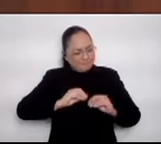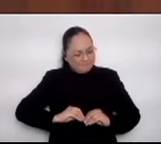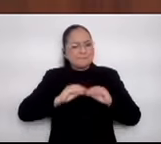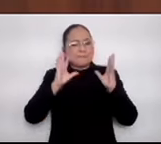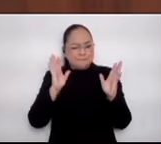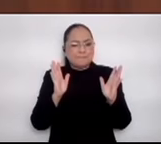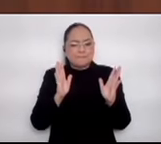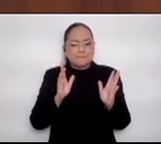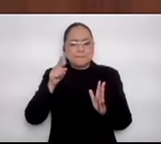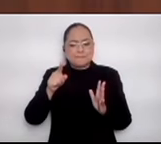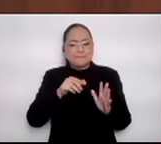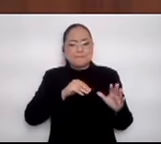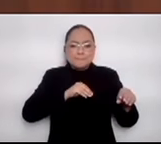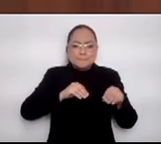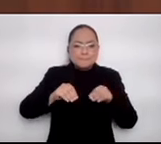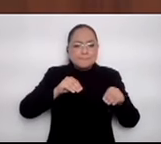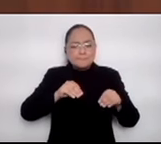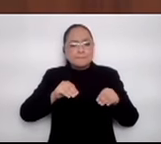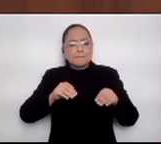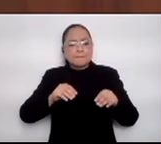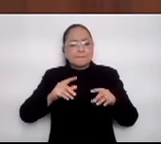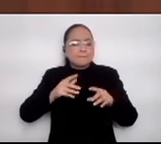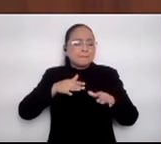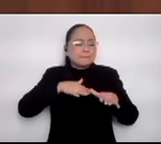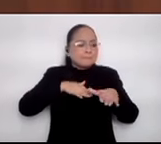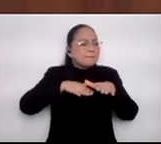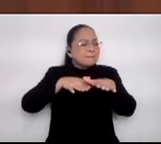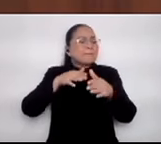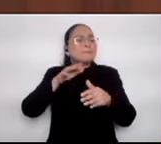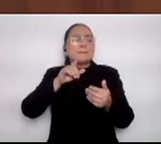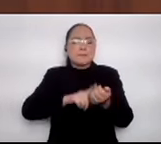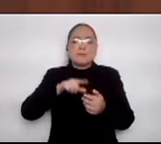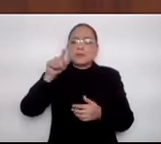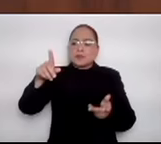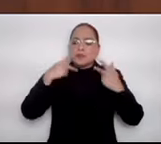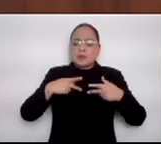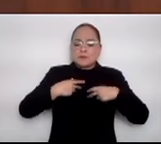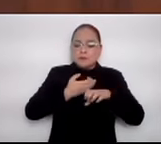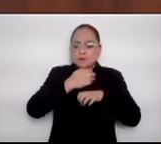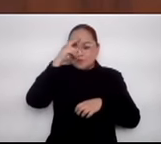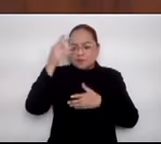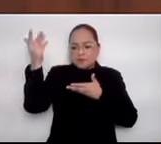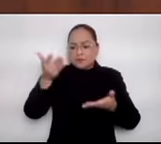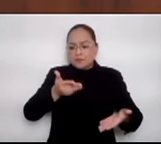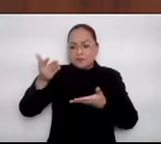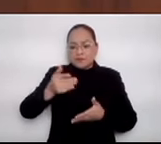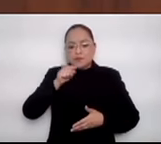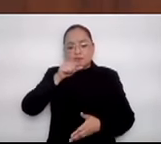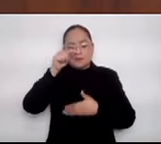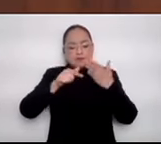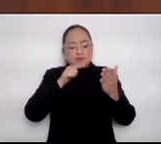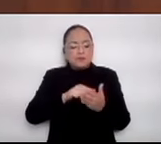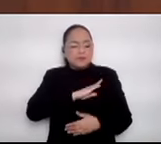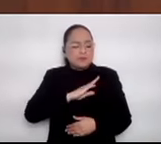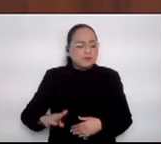la movilidad para que los mexiquenses de otras zonas transiten por tan bellos municipios del